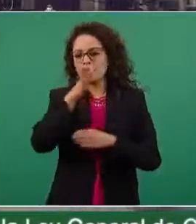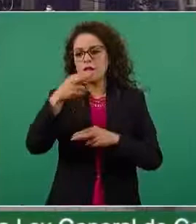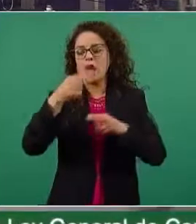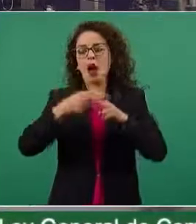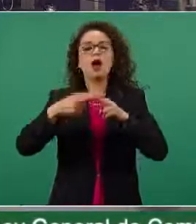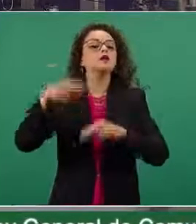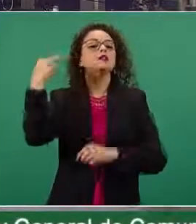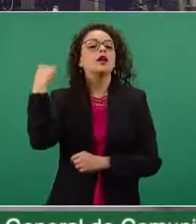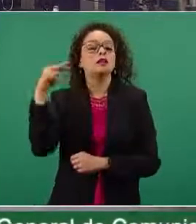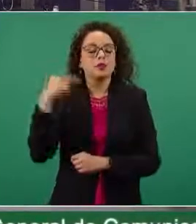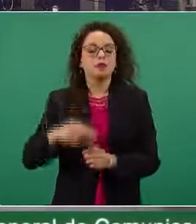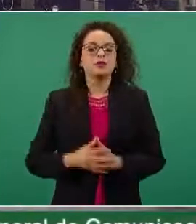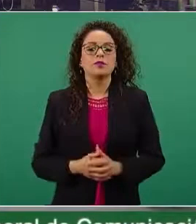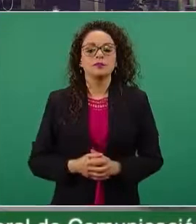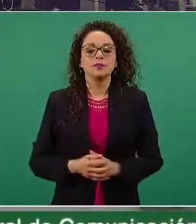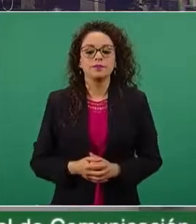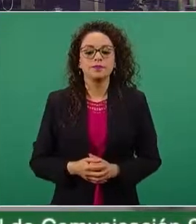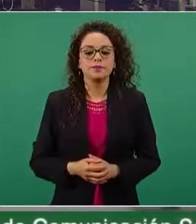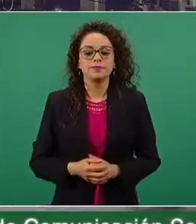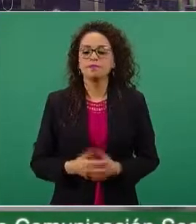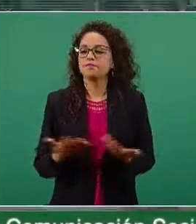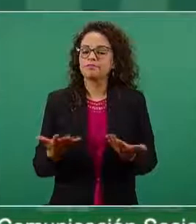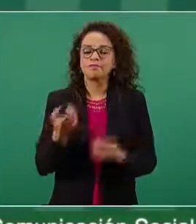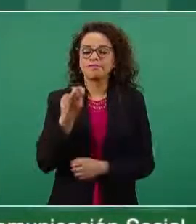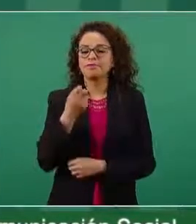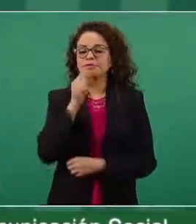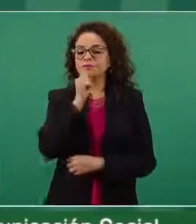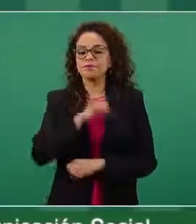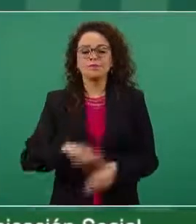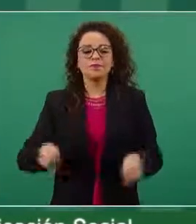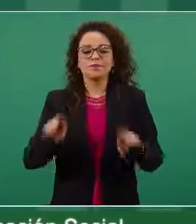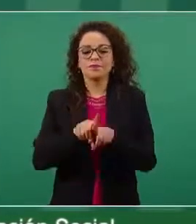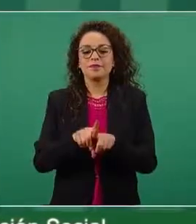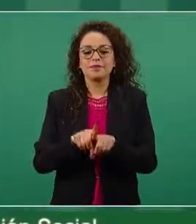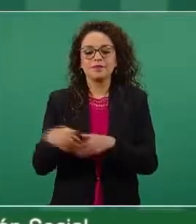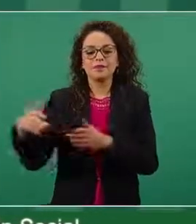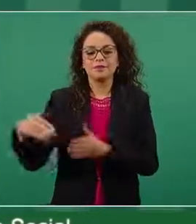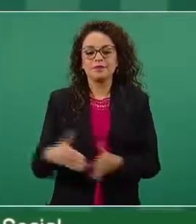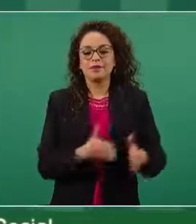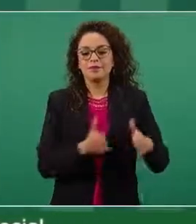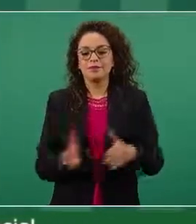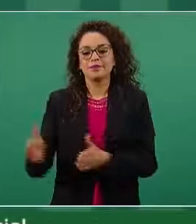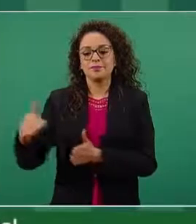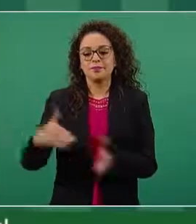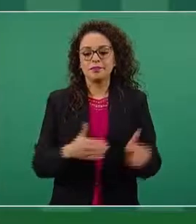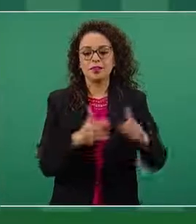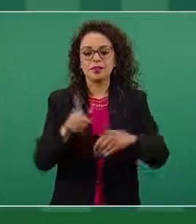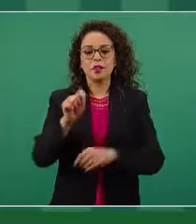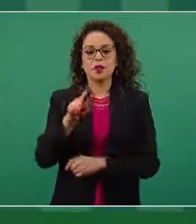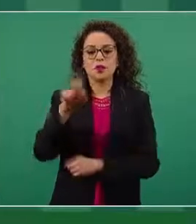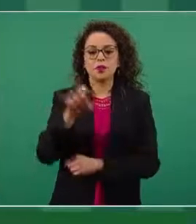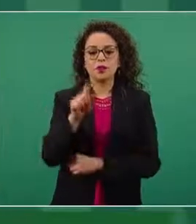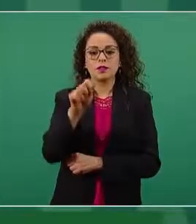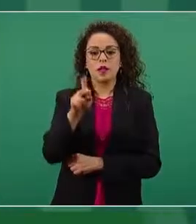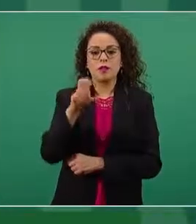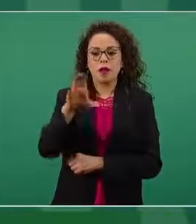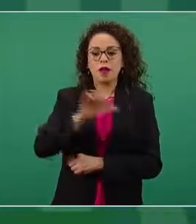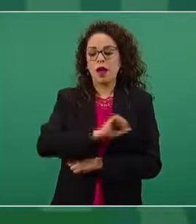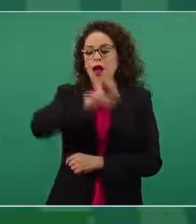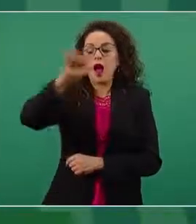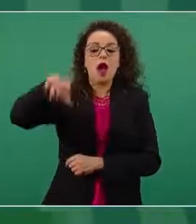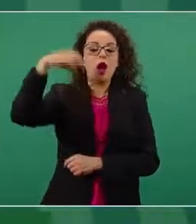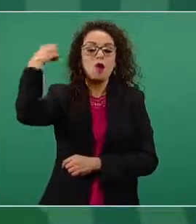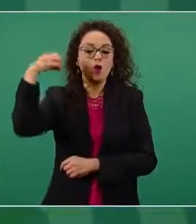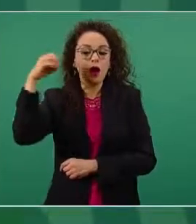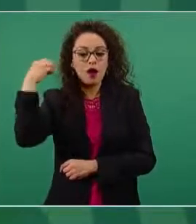Sí, bueno, es lo mismo, es la carretera de Tuxtepec a Oaxaca, que